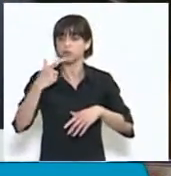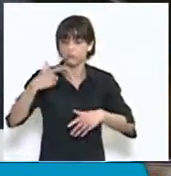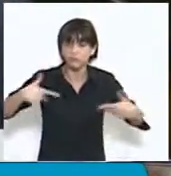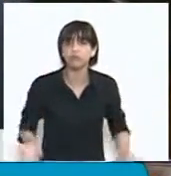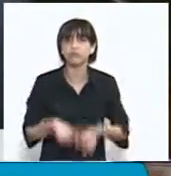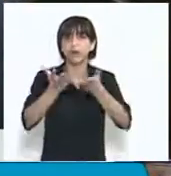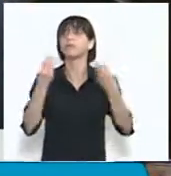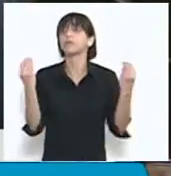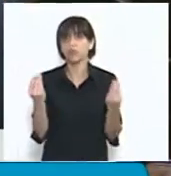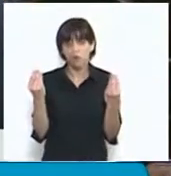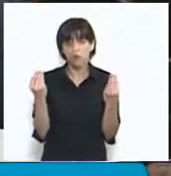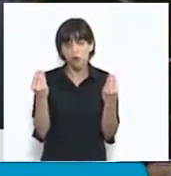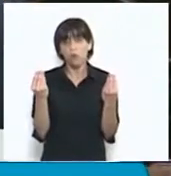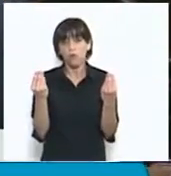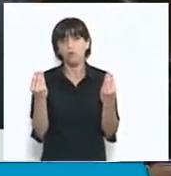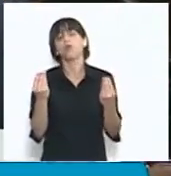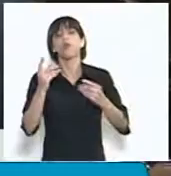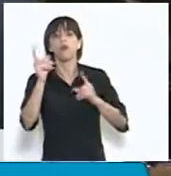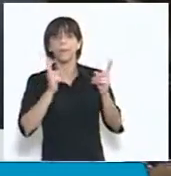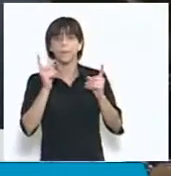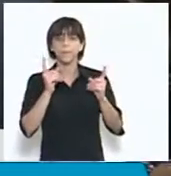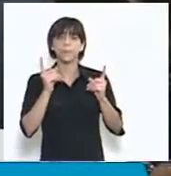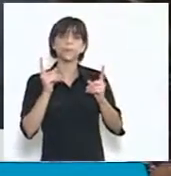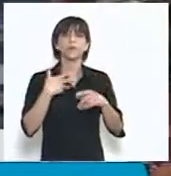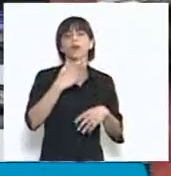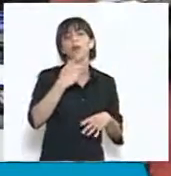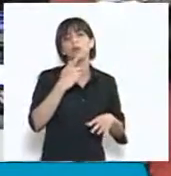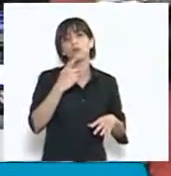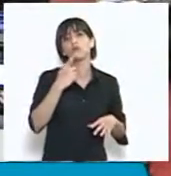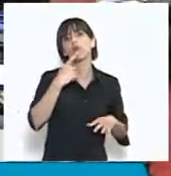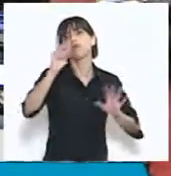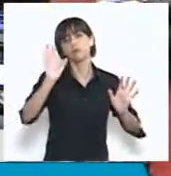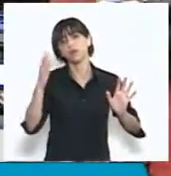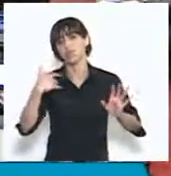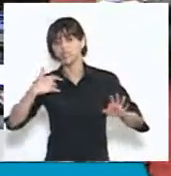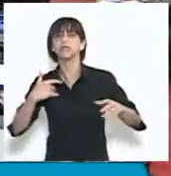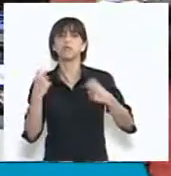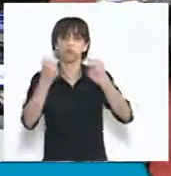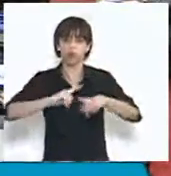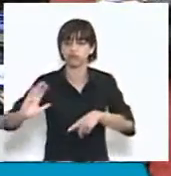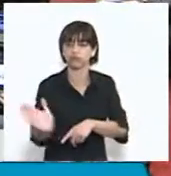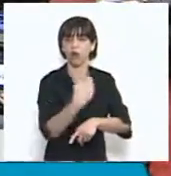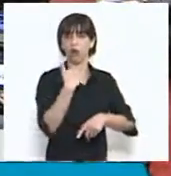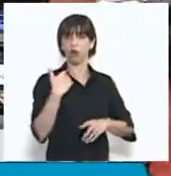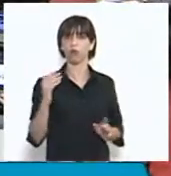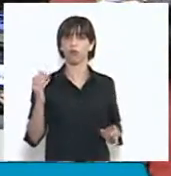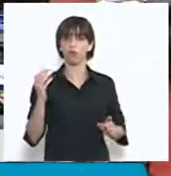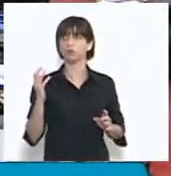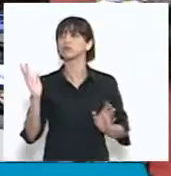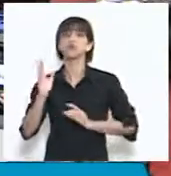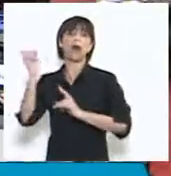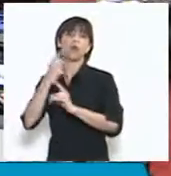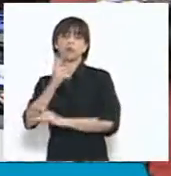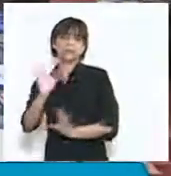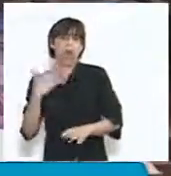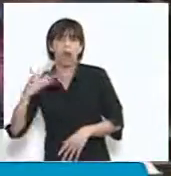No universaliza porque dice que a alguno no le hace falta. Si